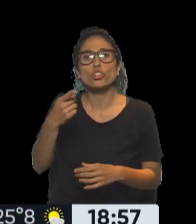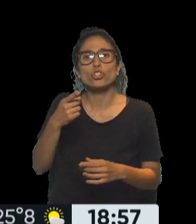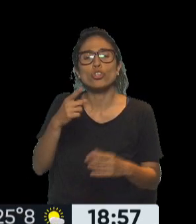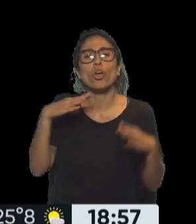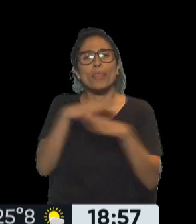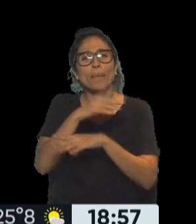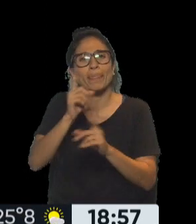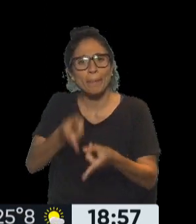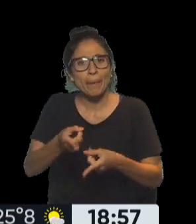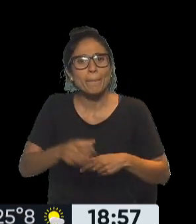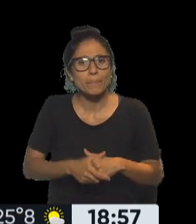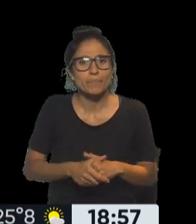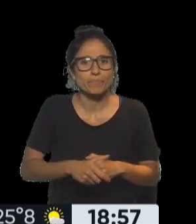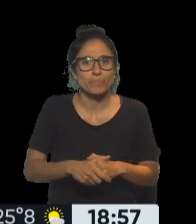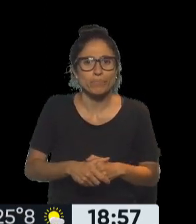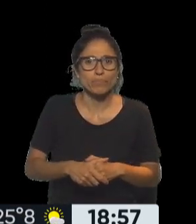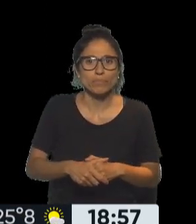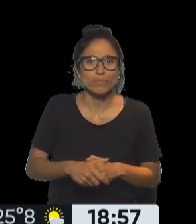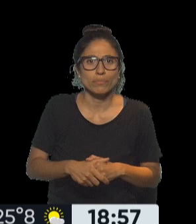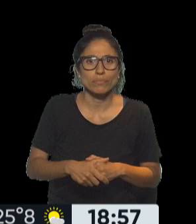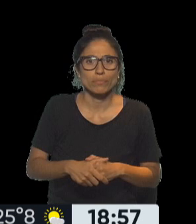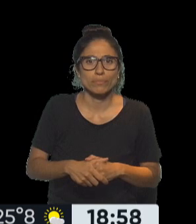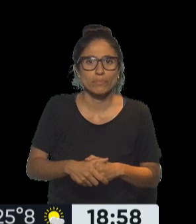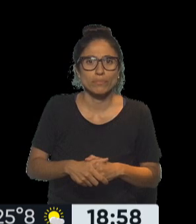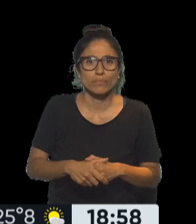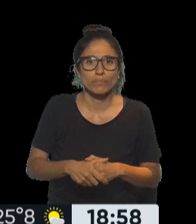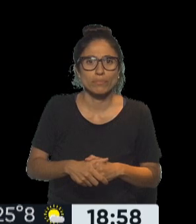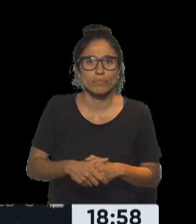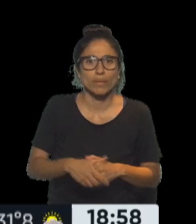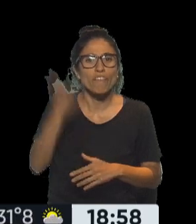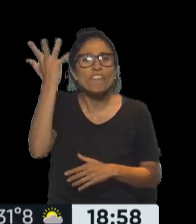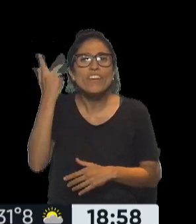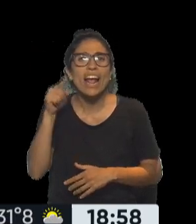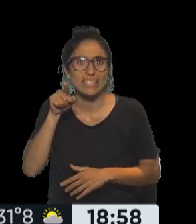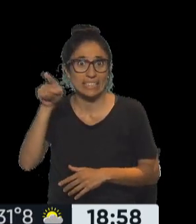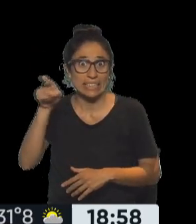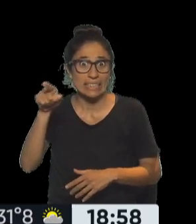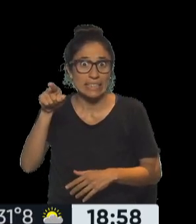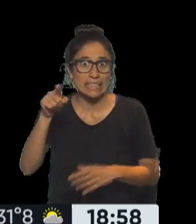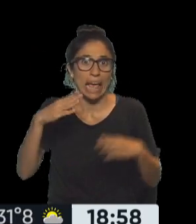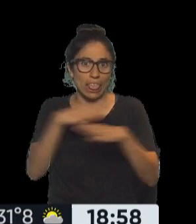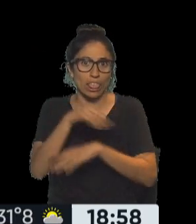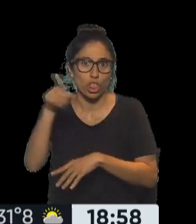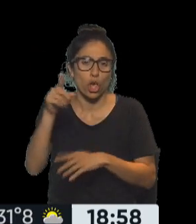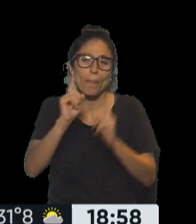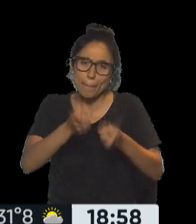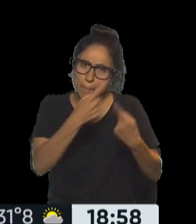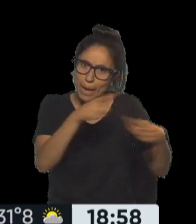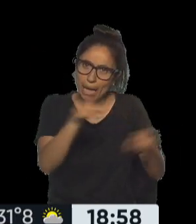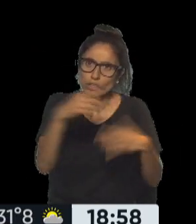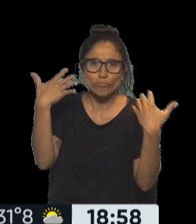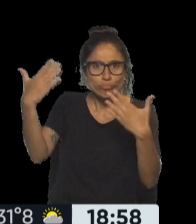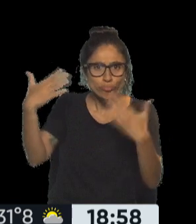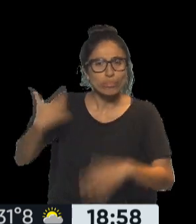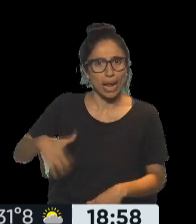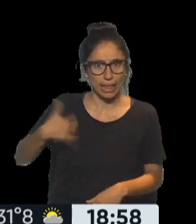No, escuchá. Es una señorita. La final avec le Messi, c'est le fil la